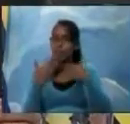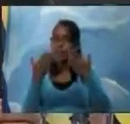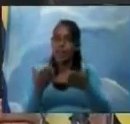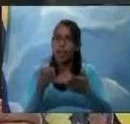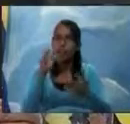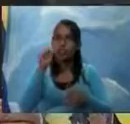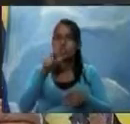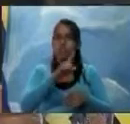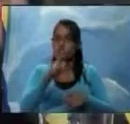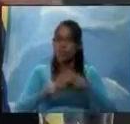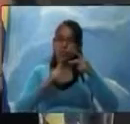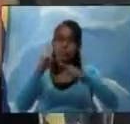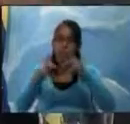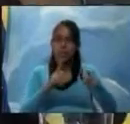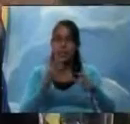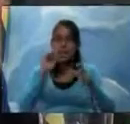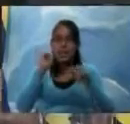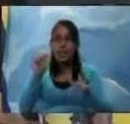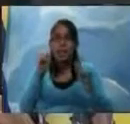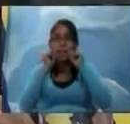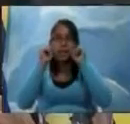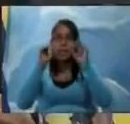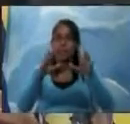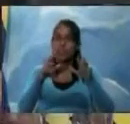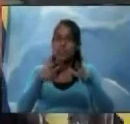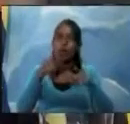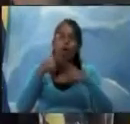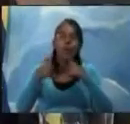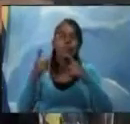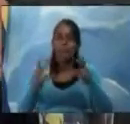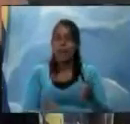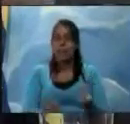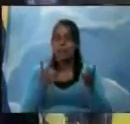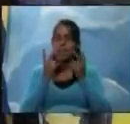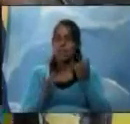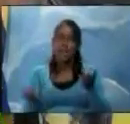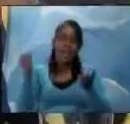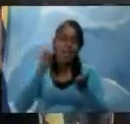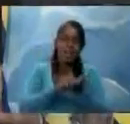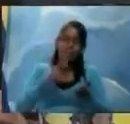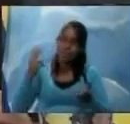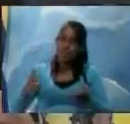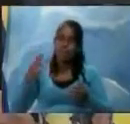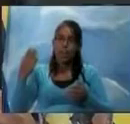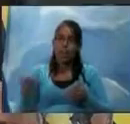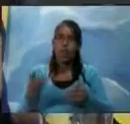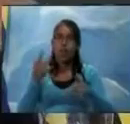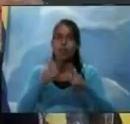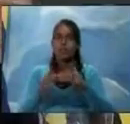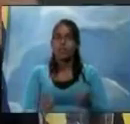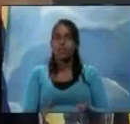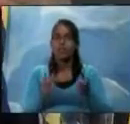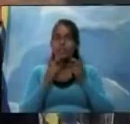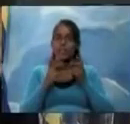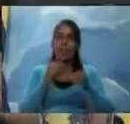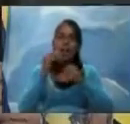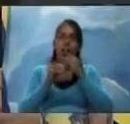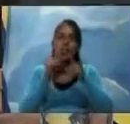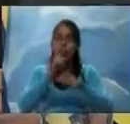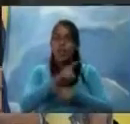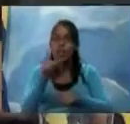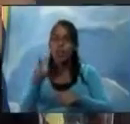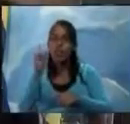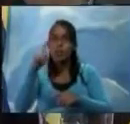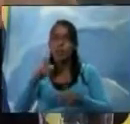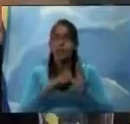entregado sino multiplicarlo y bendecir otras vidas, añadir valor a otras vidas, haciendo que ellos